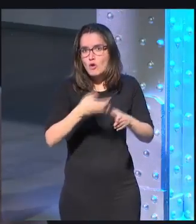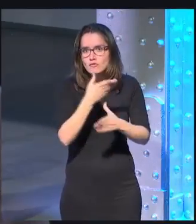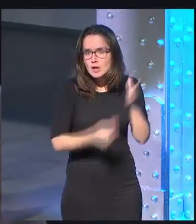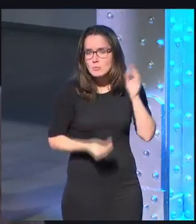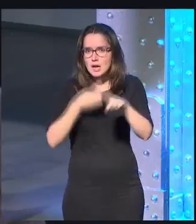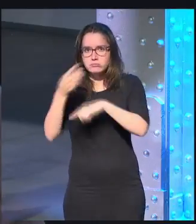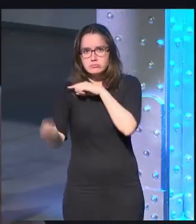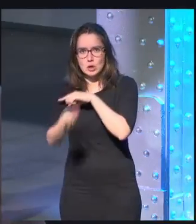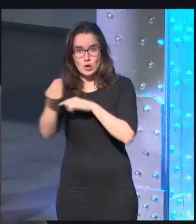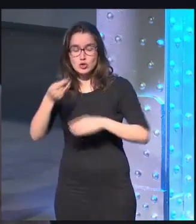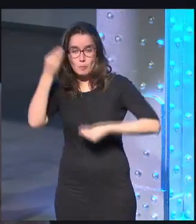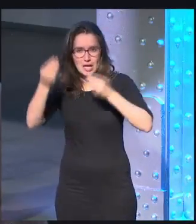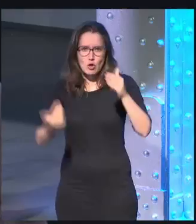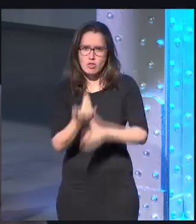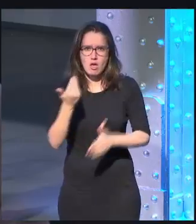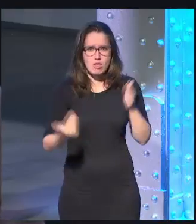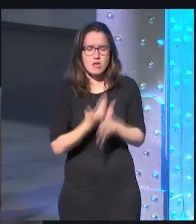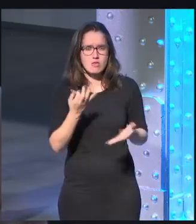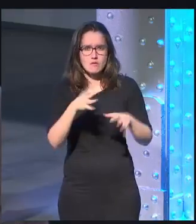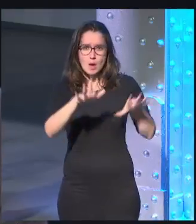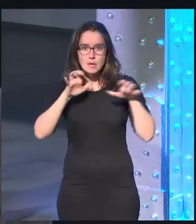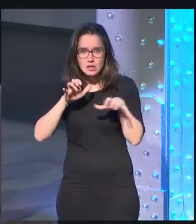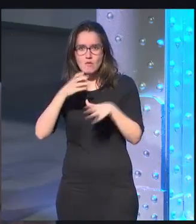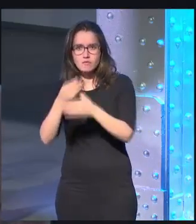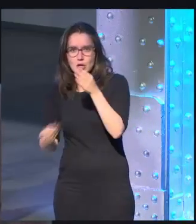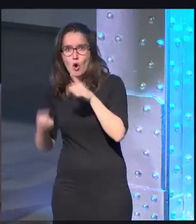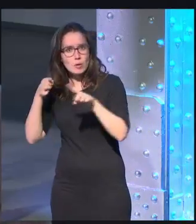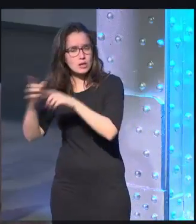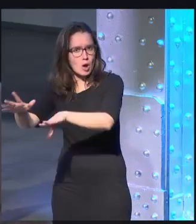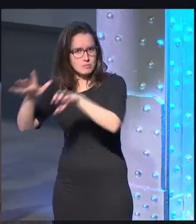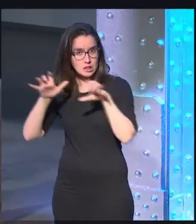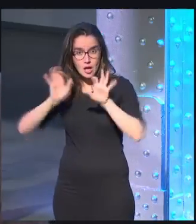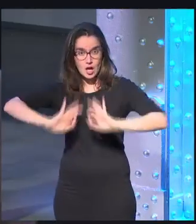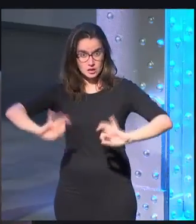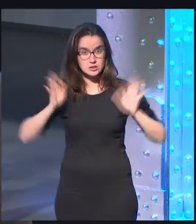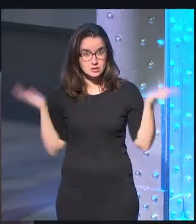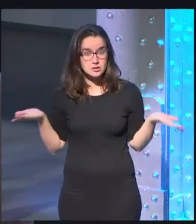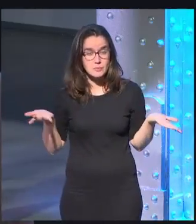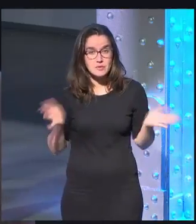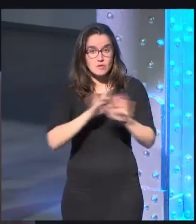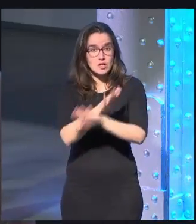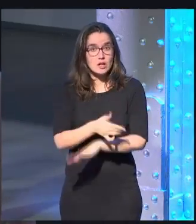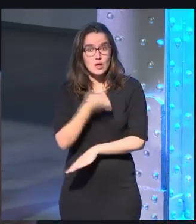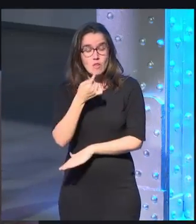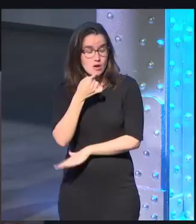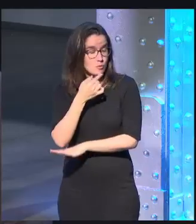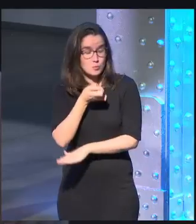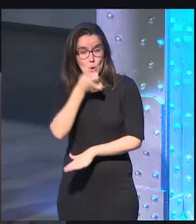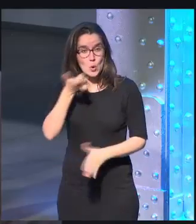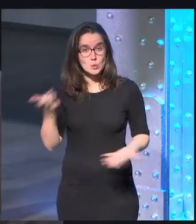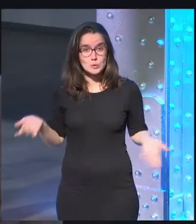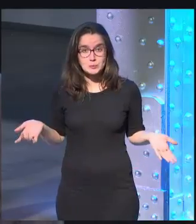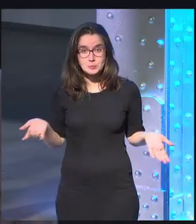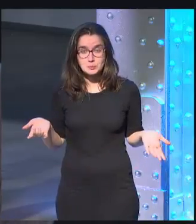en el día a día, yo creo que hay que aprender y ir tropezando en otras cosas, ¿no? Y lo que te comentaba era un poco eso, me di cuenta,